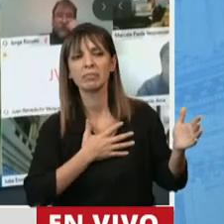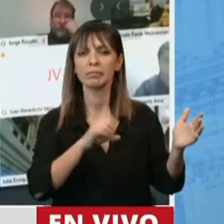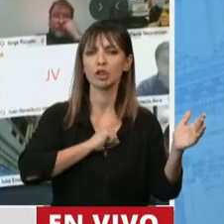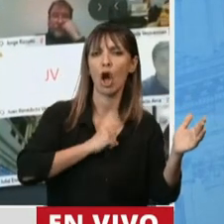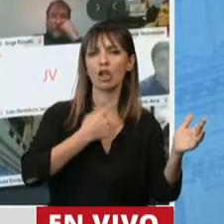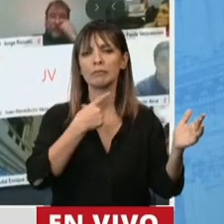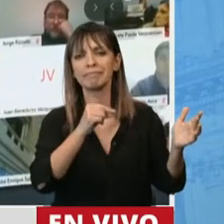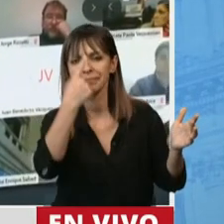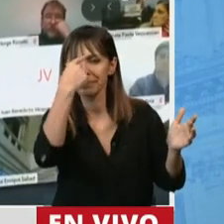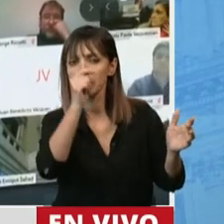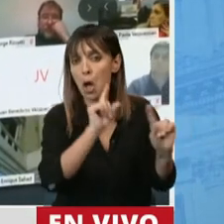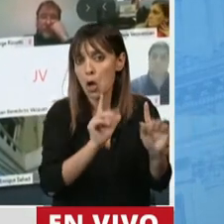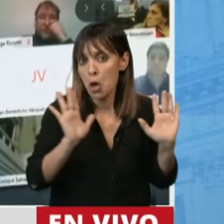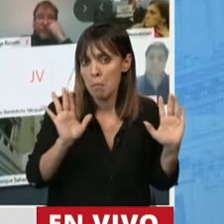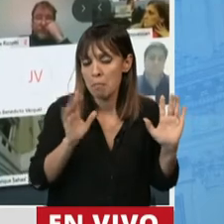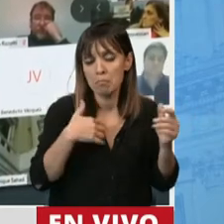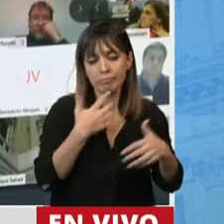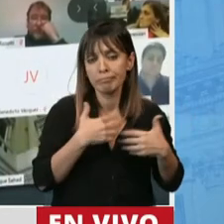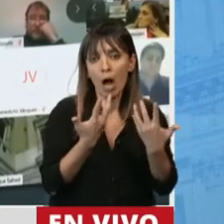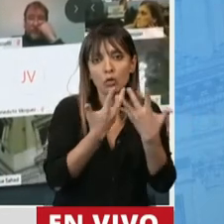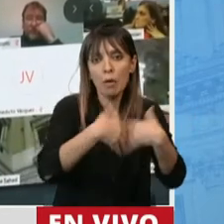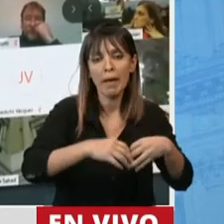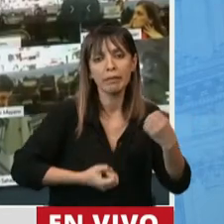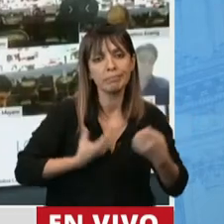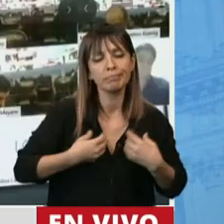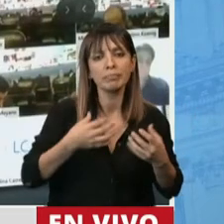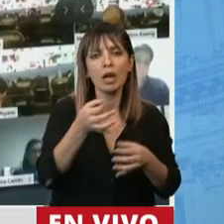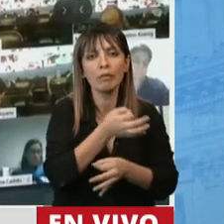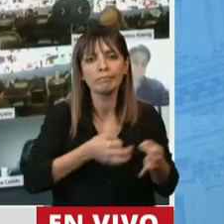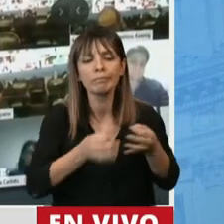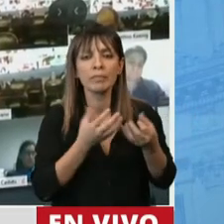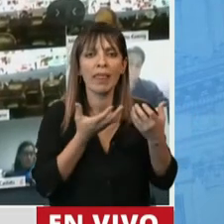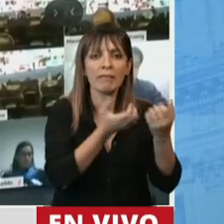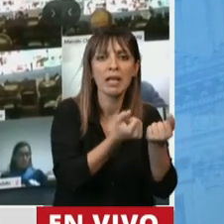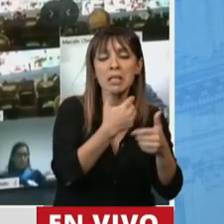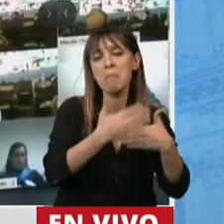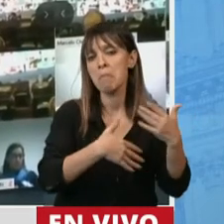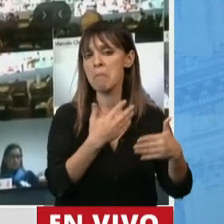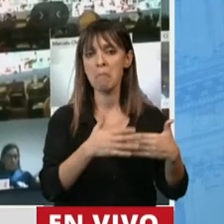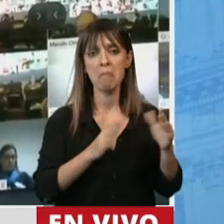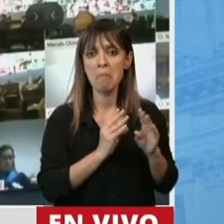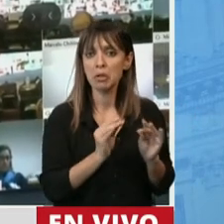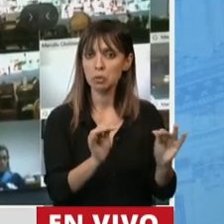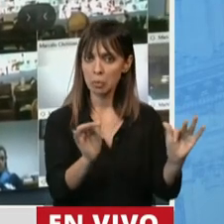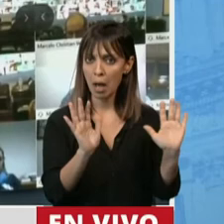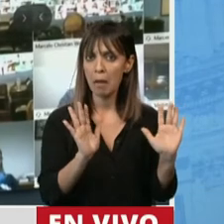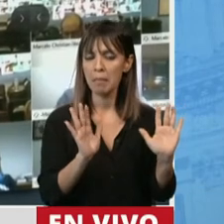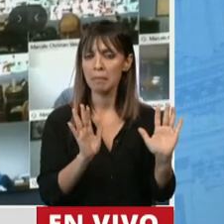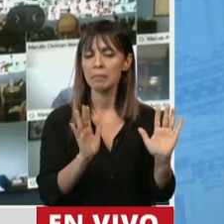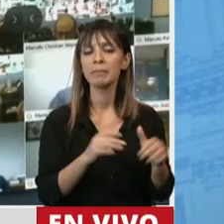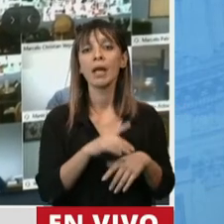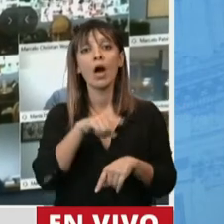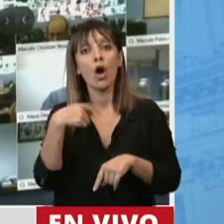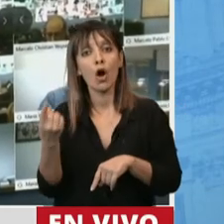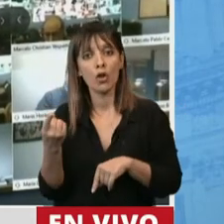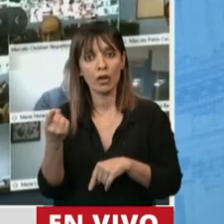y que eventualmente su organismo desarrolla los anticuerpos necesarios y causa una enfermedad leve o asintomática. Pero por